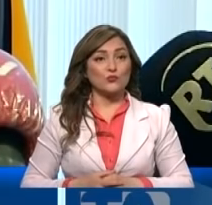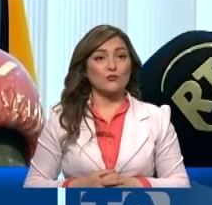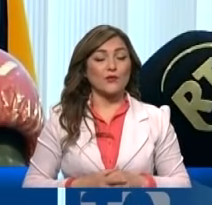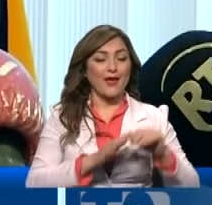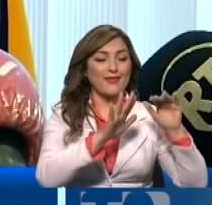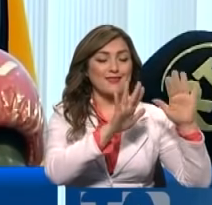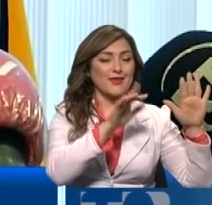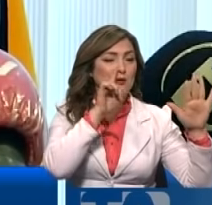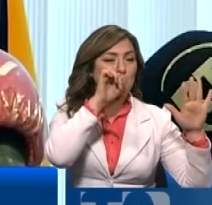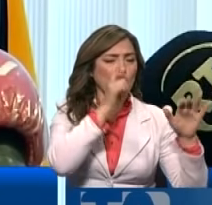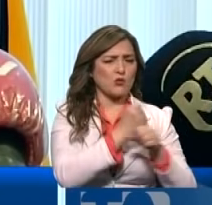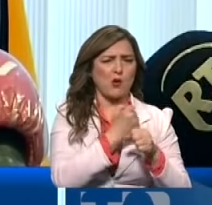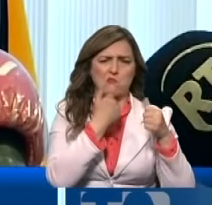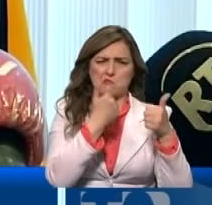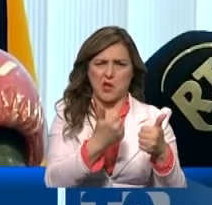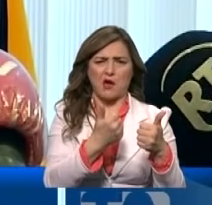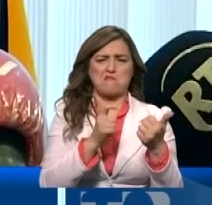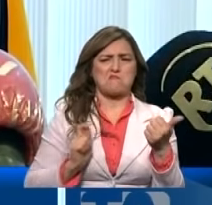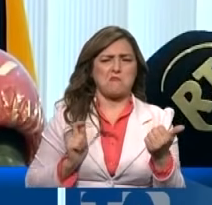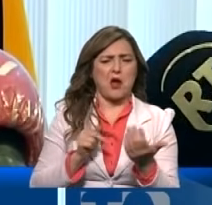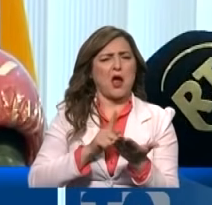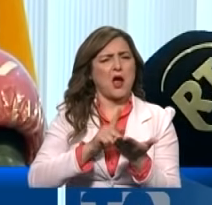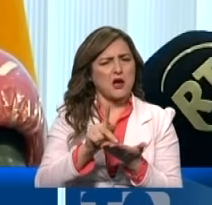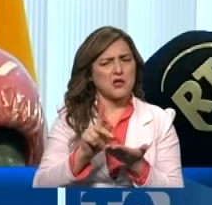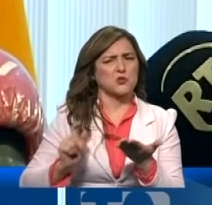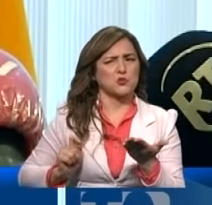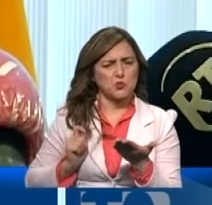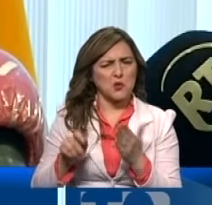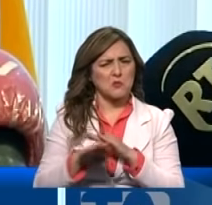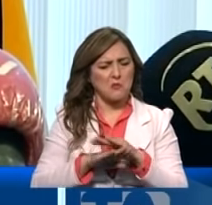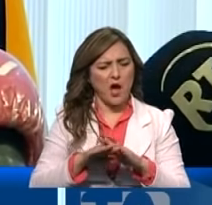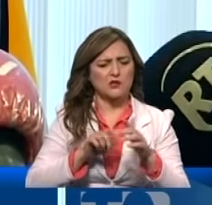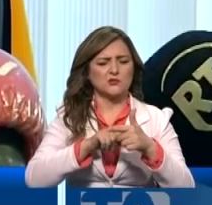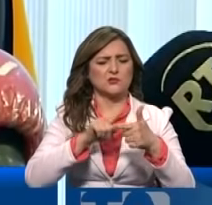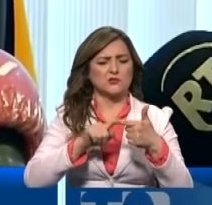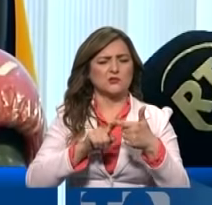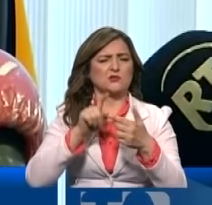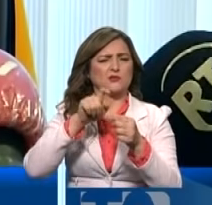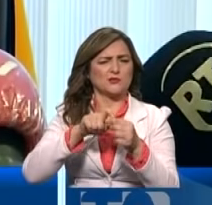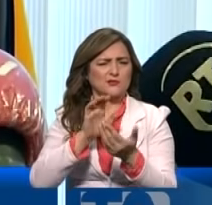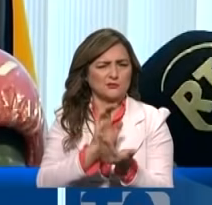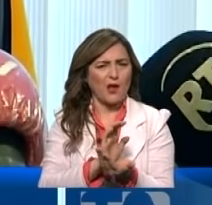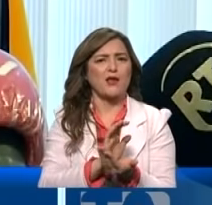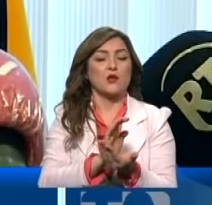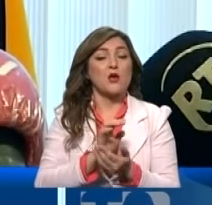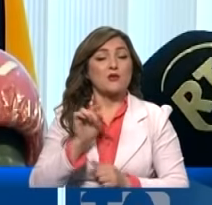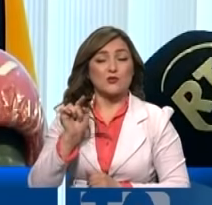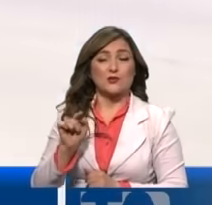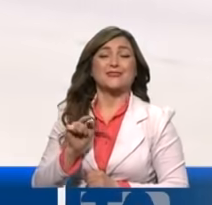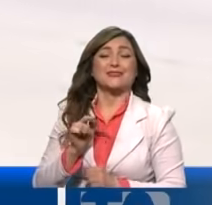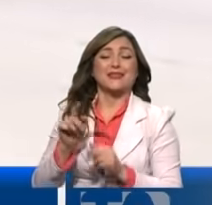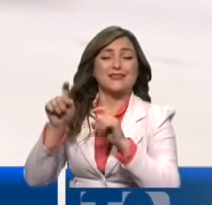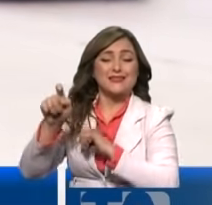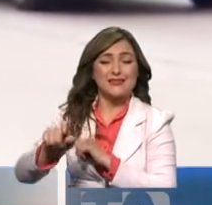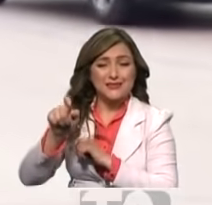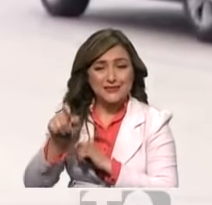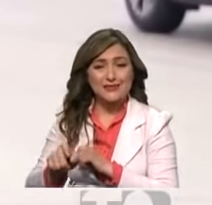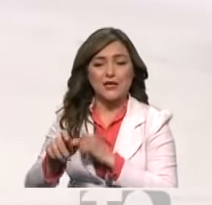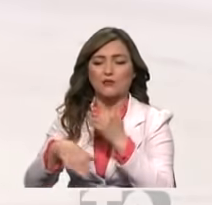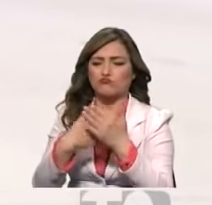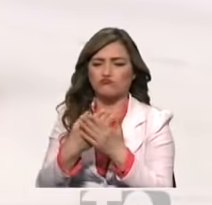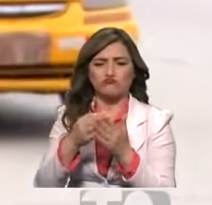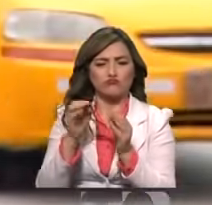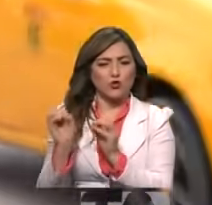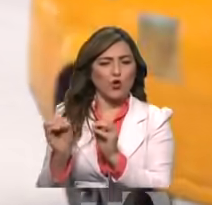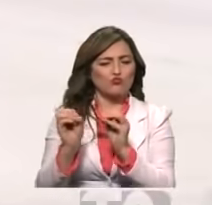9 de cada 10 empleos adecuados. Por lo tanto, es muy importante que se generen las condiciones para poder generar la confianza. Estas mesas de